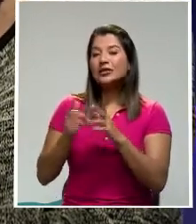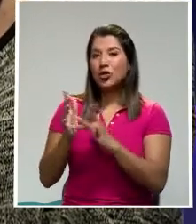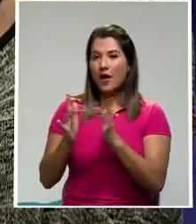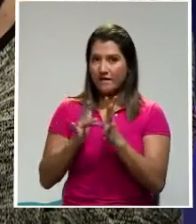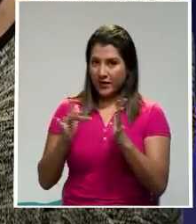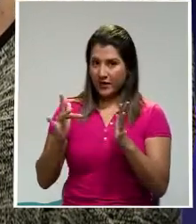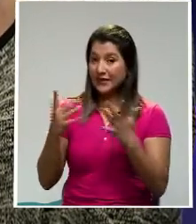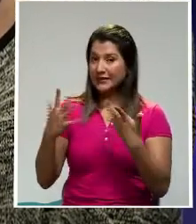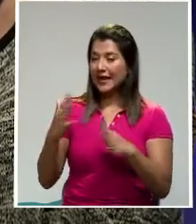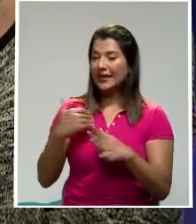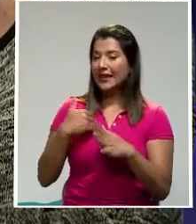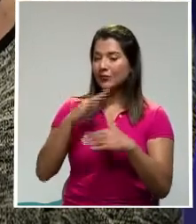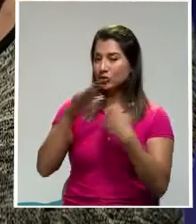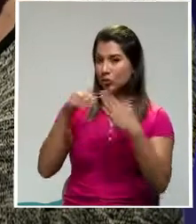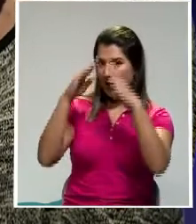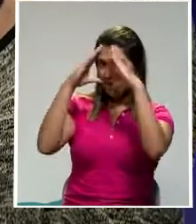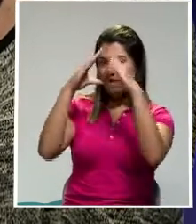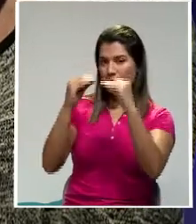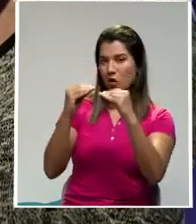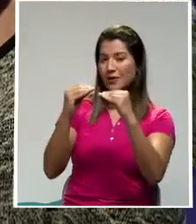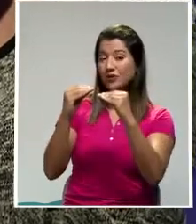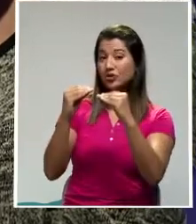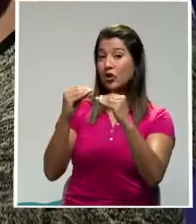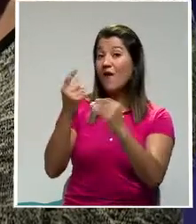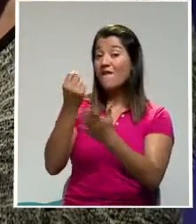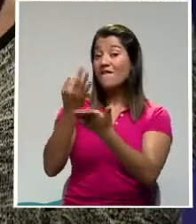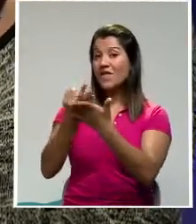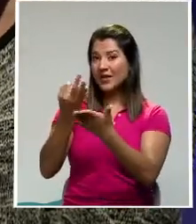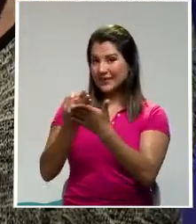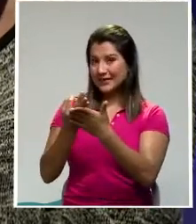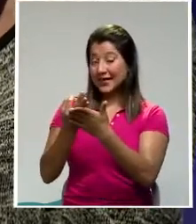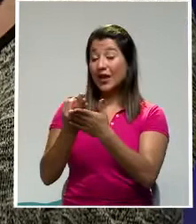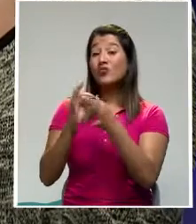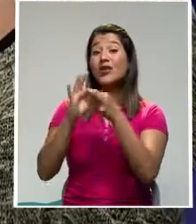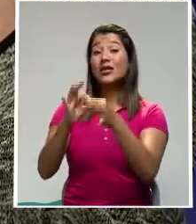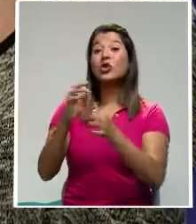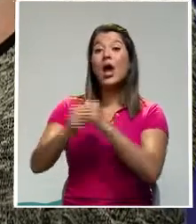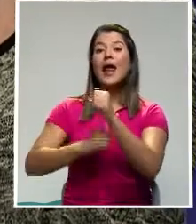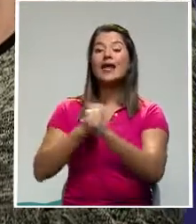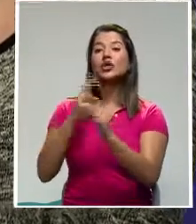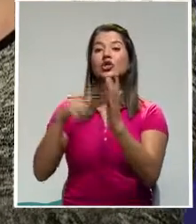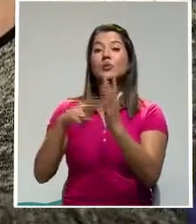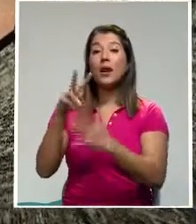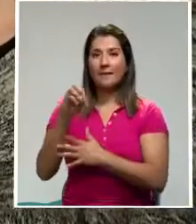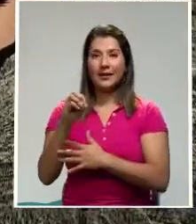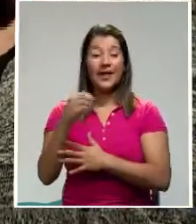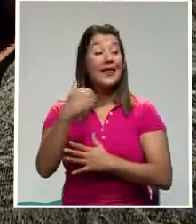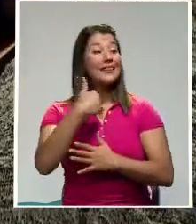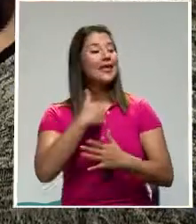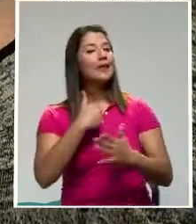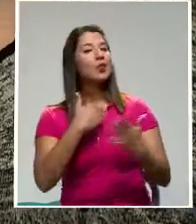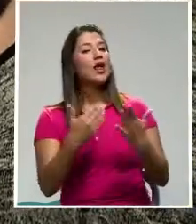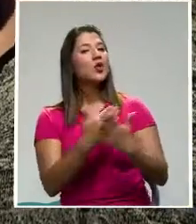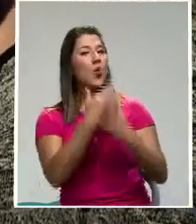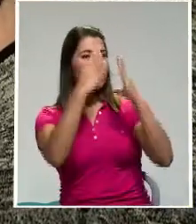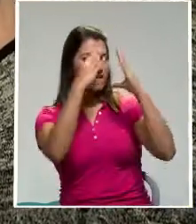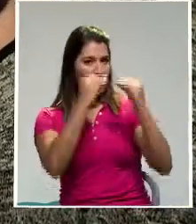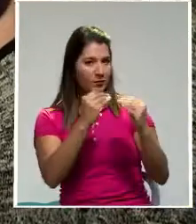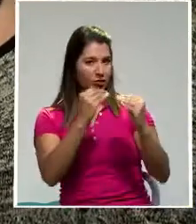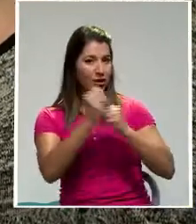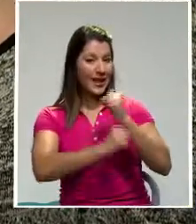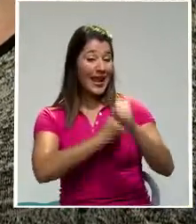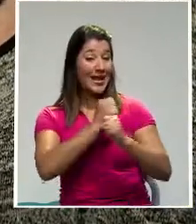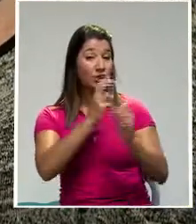Vamos a tener ya la información financiera del cierre del 2020. Vamos a tener la nueva foto del 2020